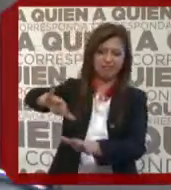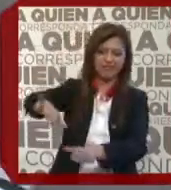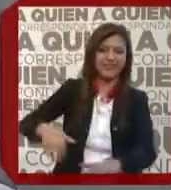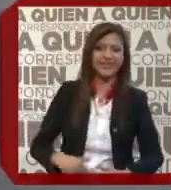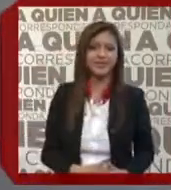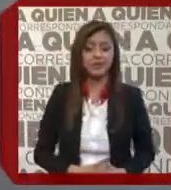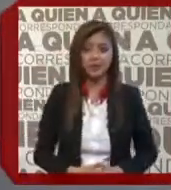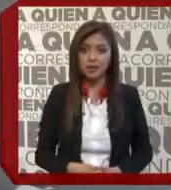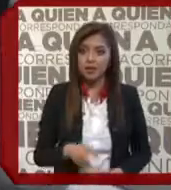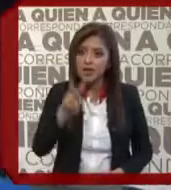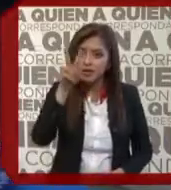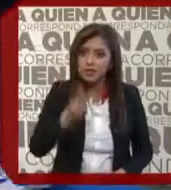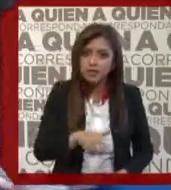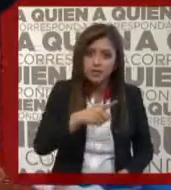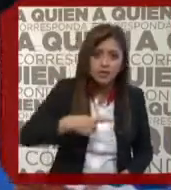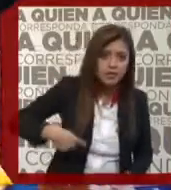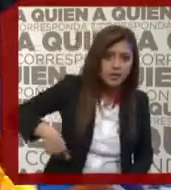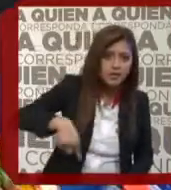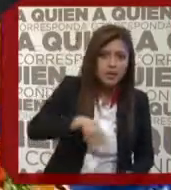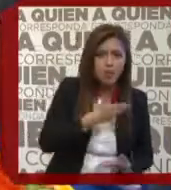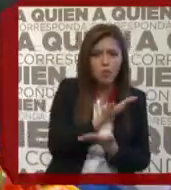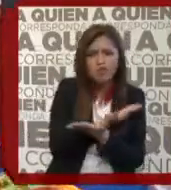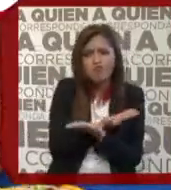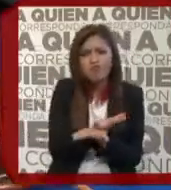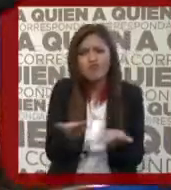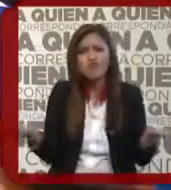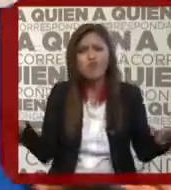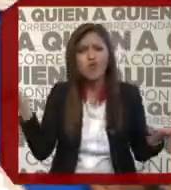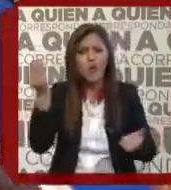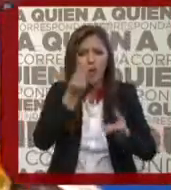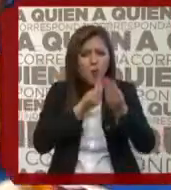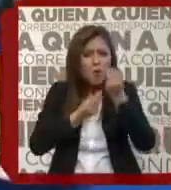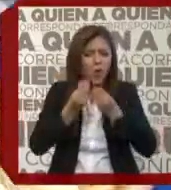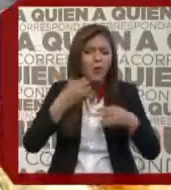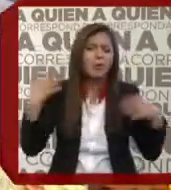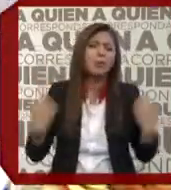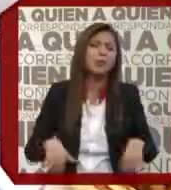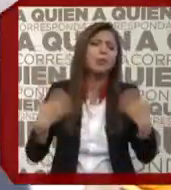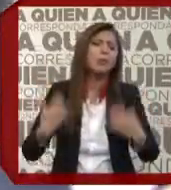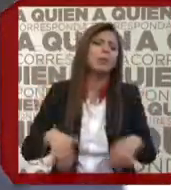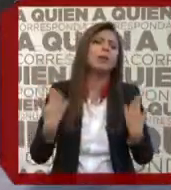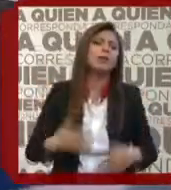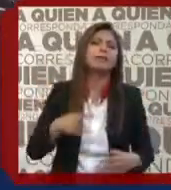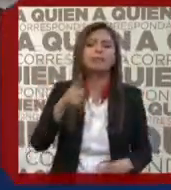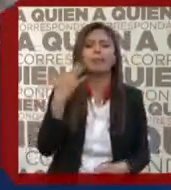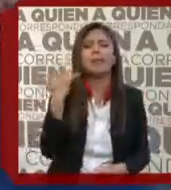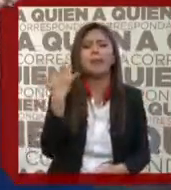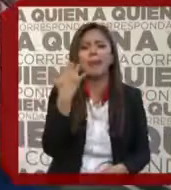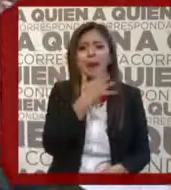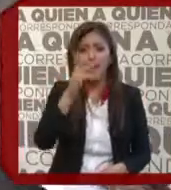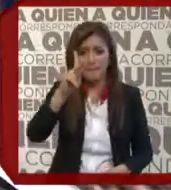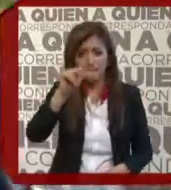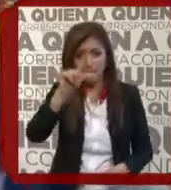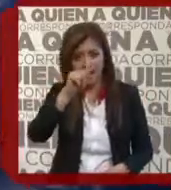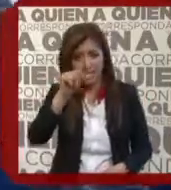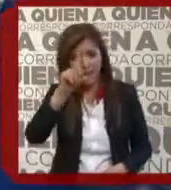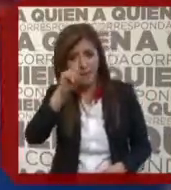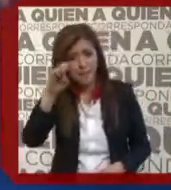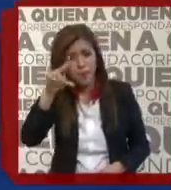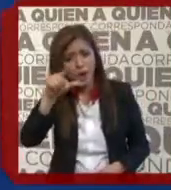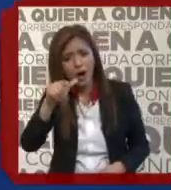Oigan, qué bien, ¿por qué vienen tan escasos de comida? Pata de mula. Pata de mula. Sin agraviar a nadie de los